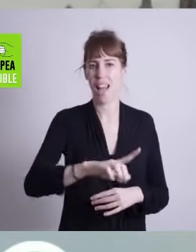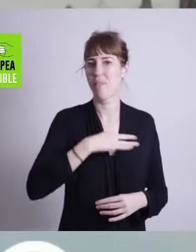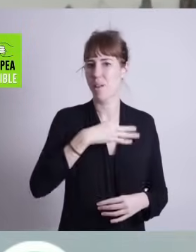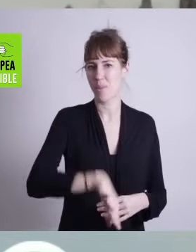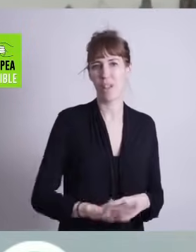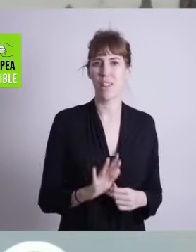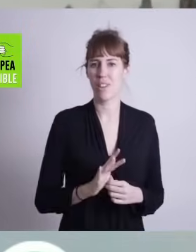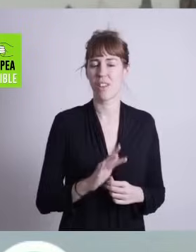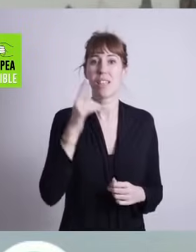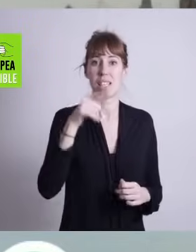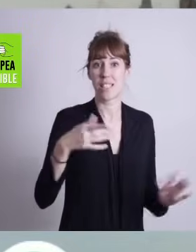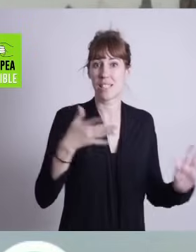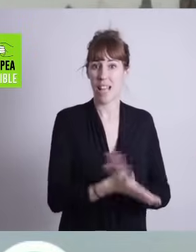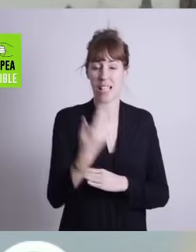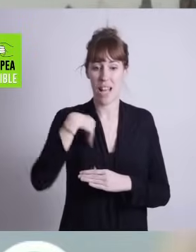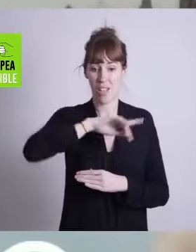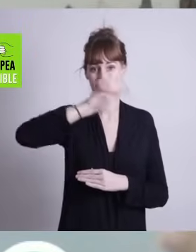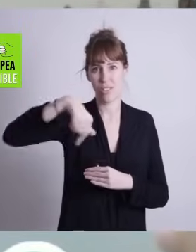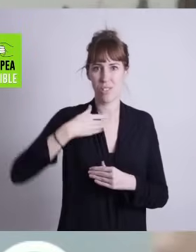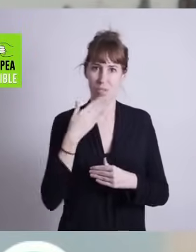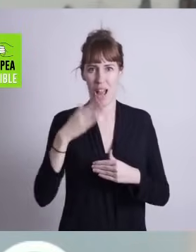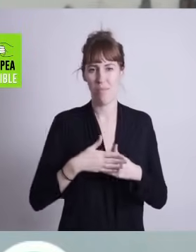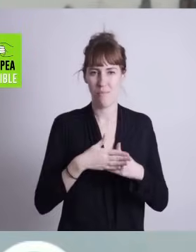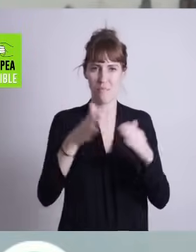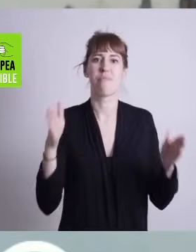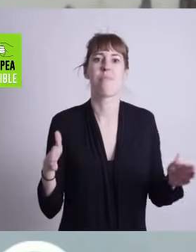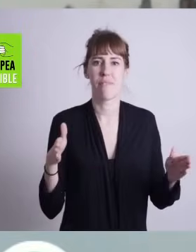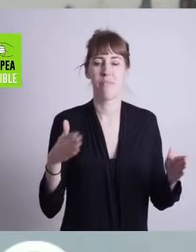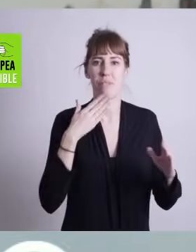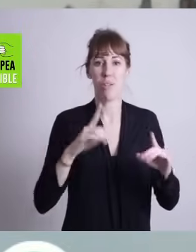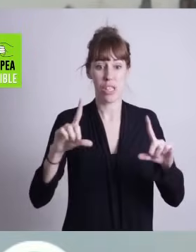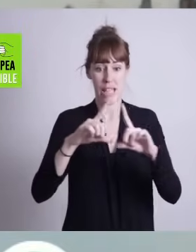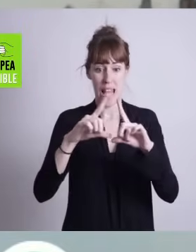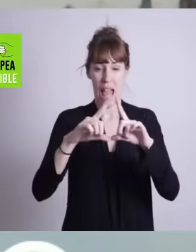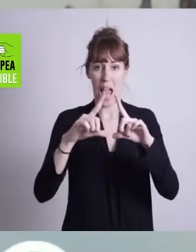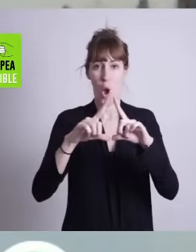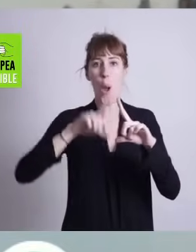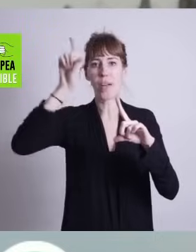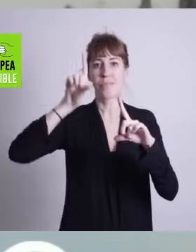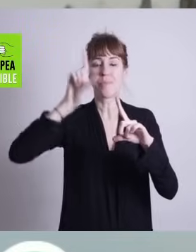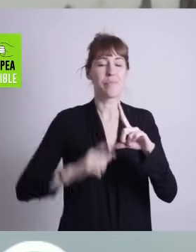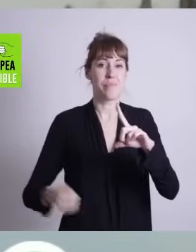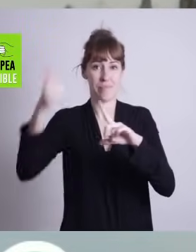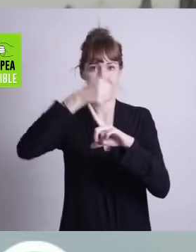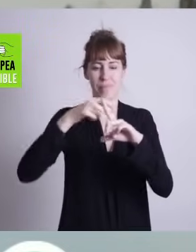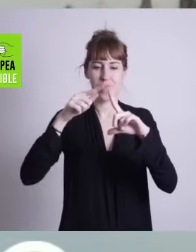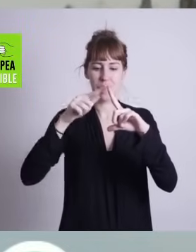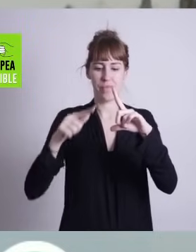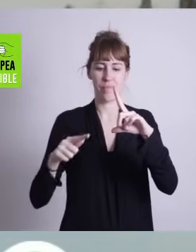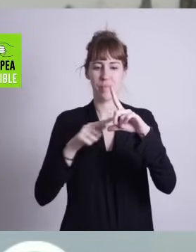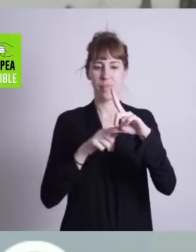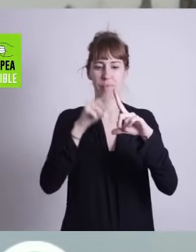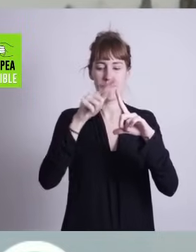nosotros nos aperturamos a ese triángulo divino superior que estaría compuesto no solo por la pineal, sino